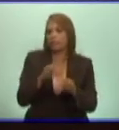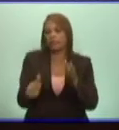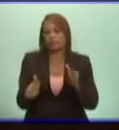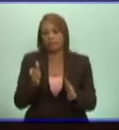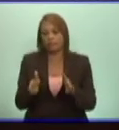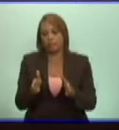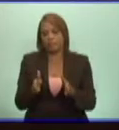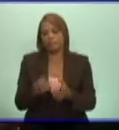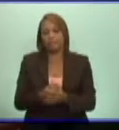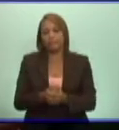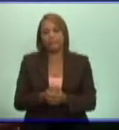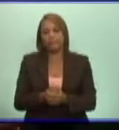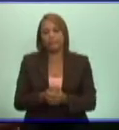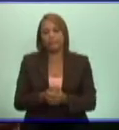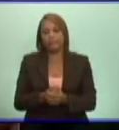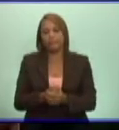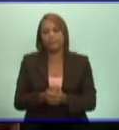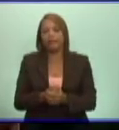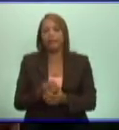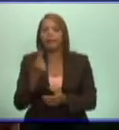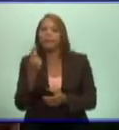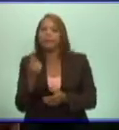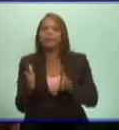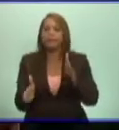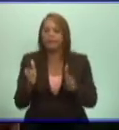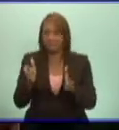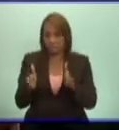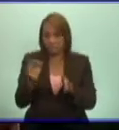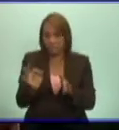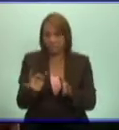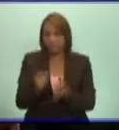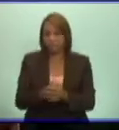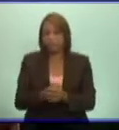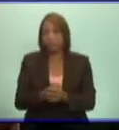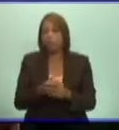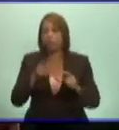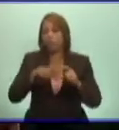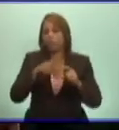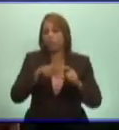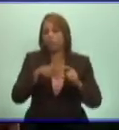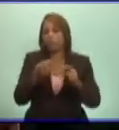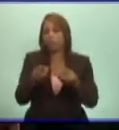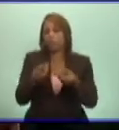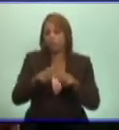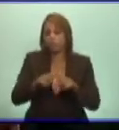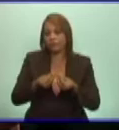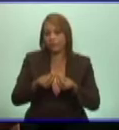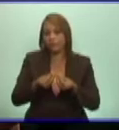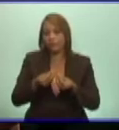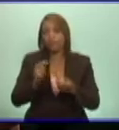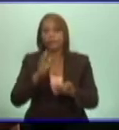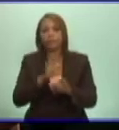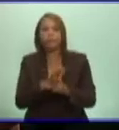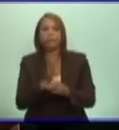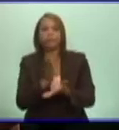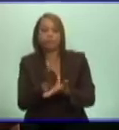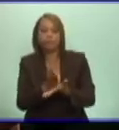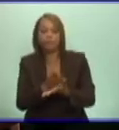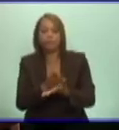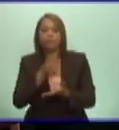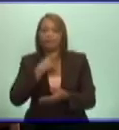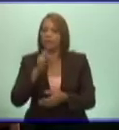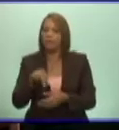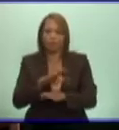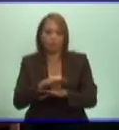manera que en el primer ciclo ya los contenidos recibidos en el inicio del curso ya se habían